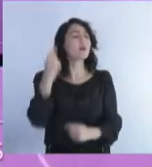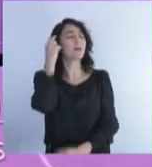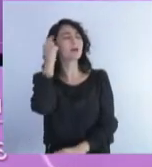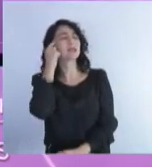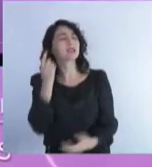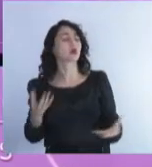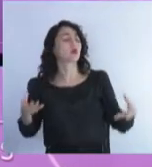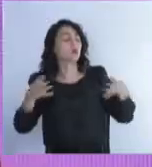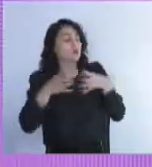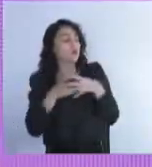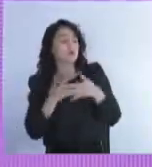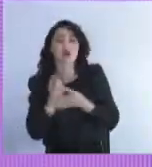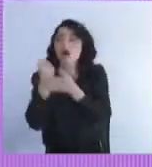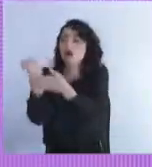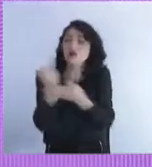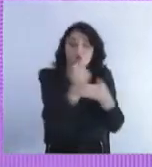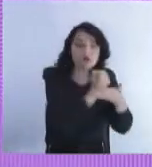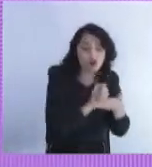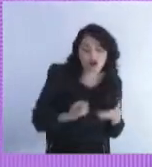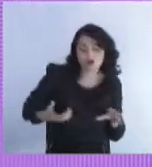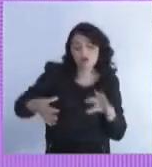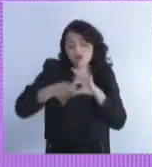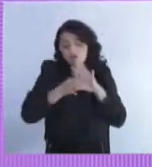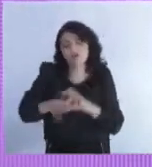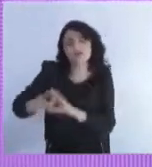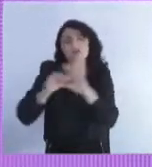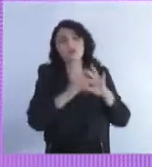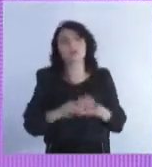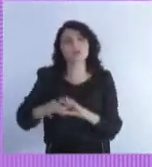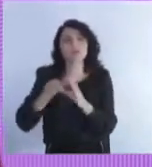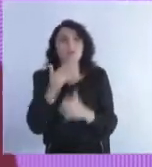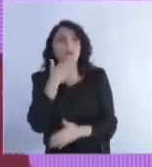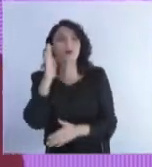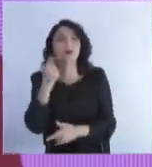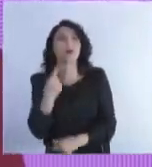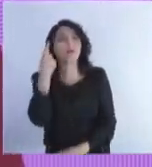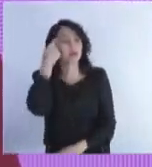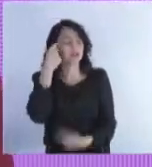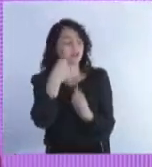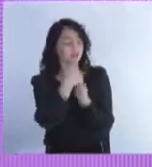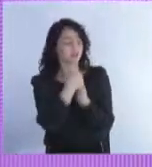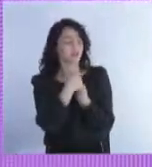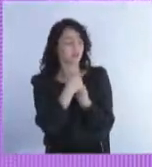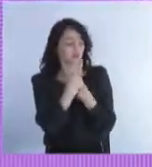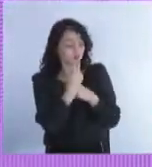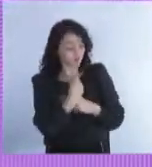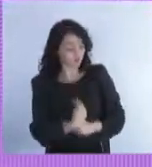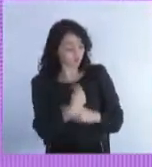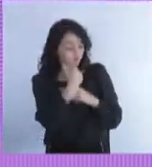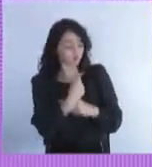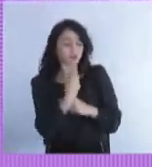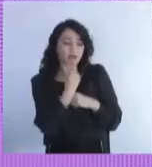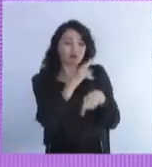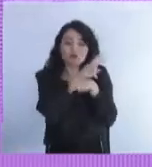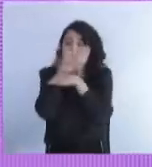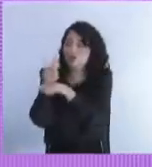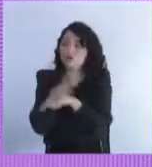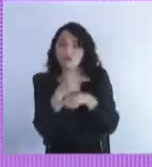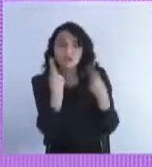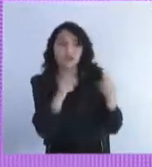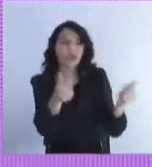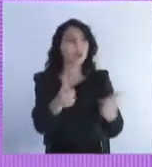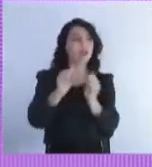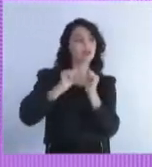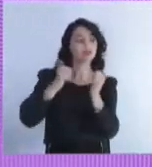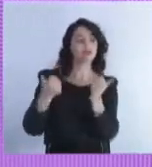colectivo, ayudarnos, estar juntos, mejorar, pensar en nosotros mismos, aprender a mirarnos y al mismo tiempo mirar los desafíos y tratar